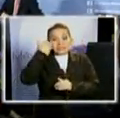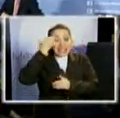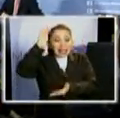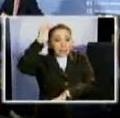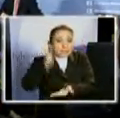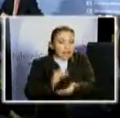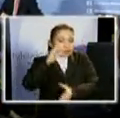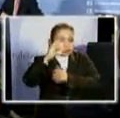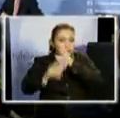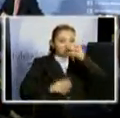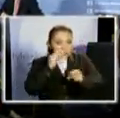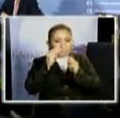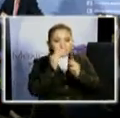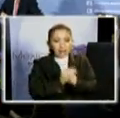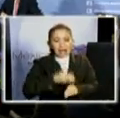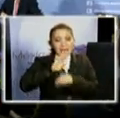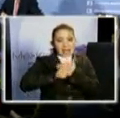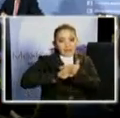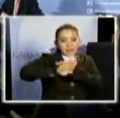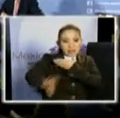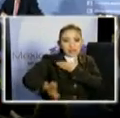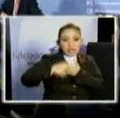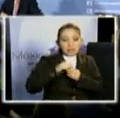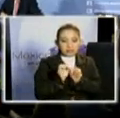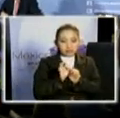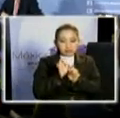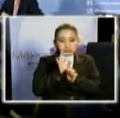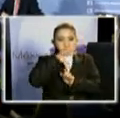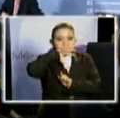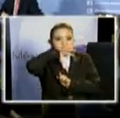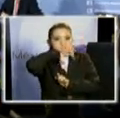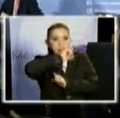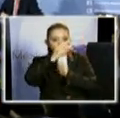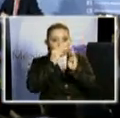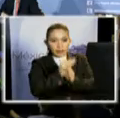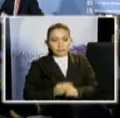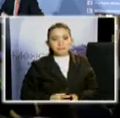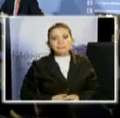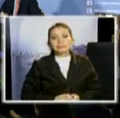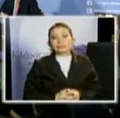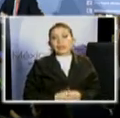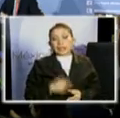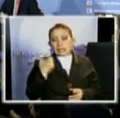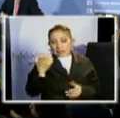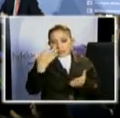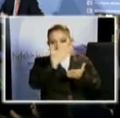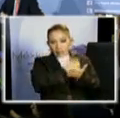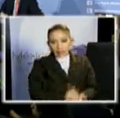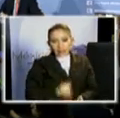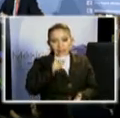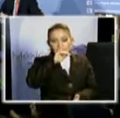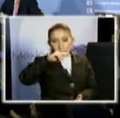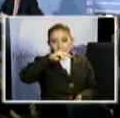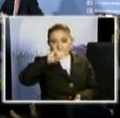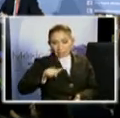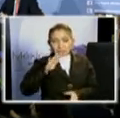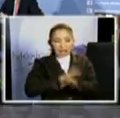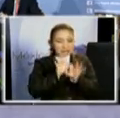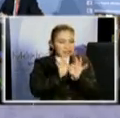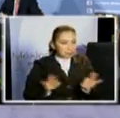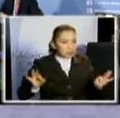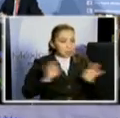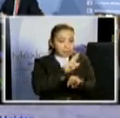emisiones globales para limitar el aumento promedio de la temperatura global. El logro en Lima más importante